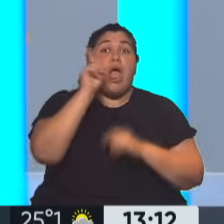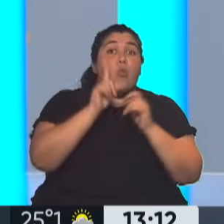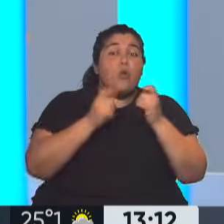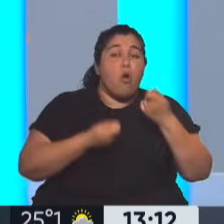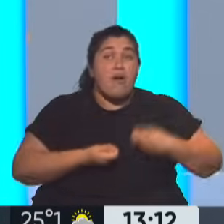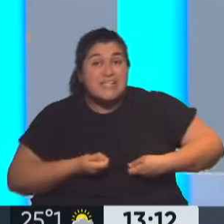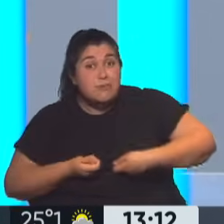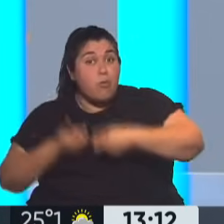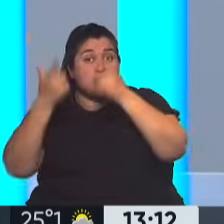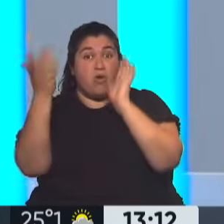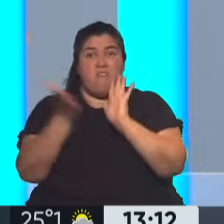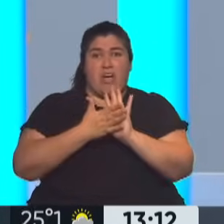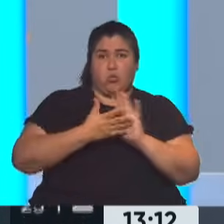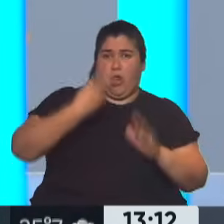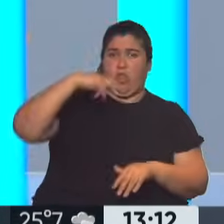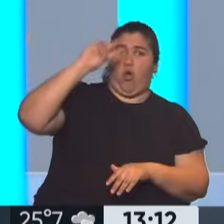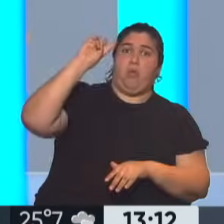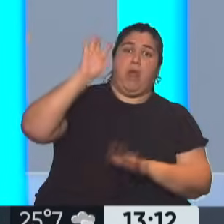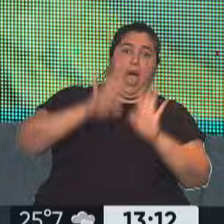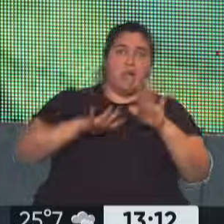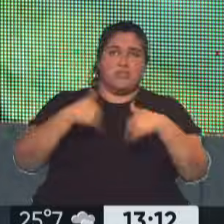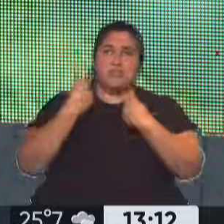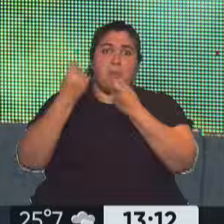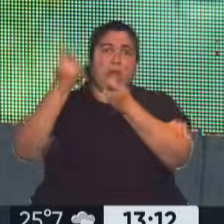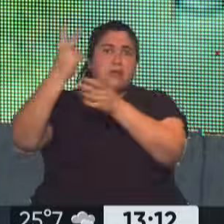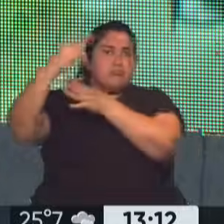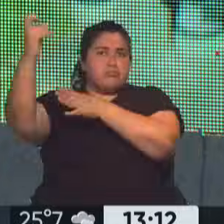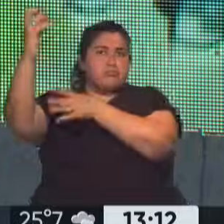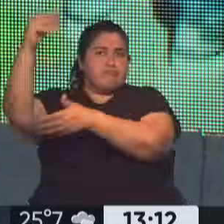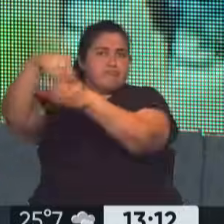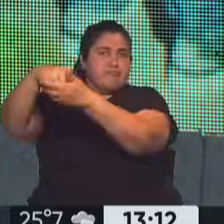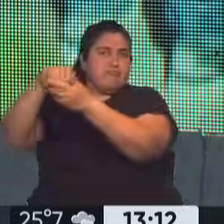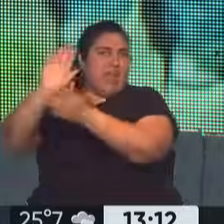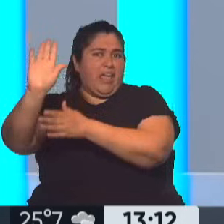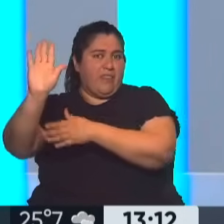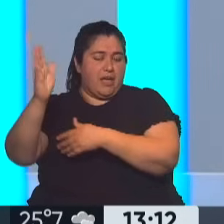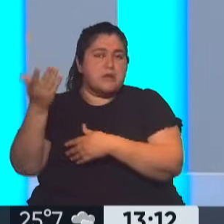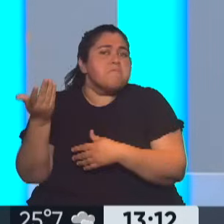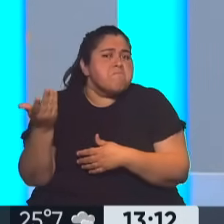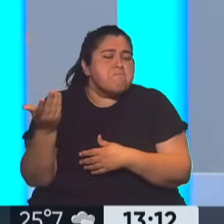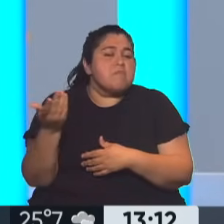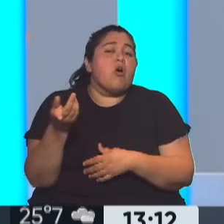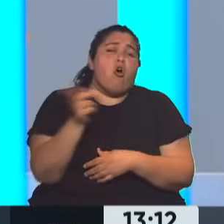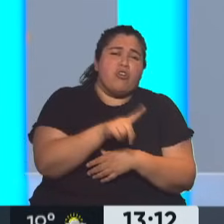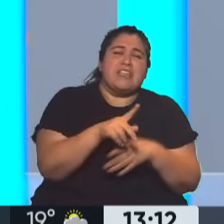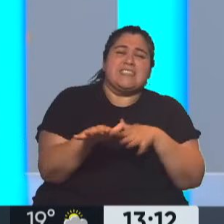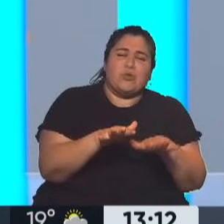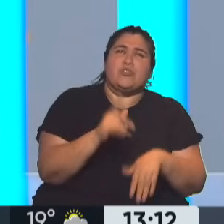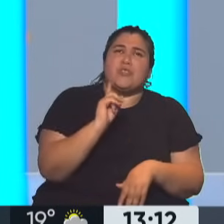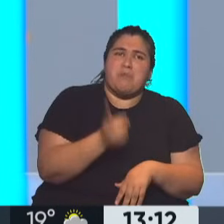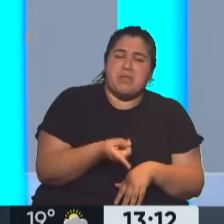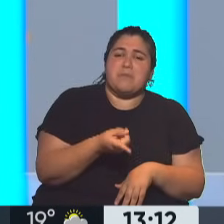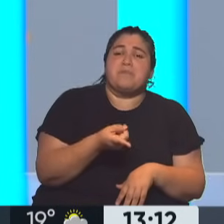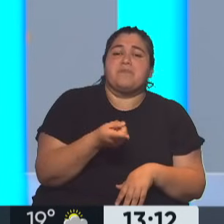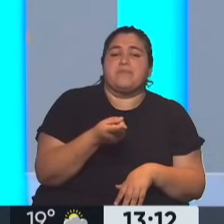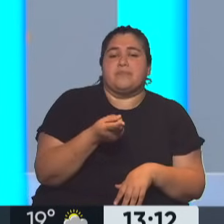sufactura para dejar la la plata en el exterior y después viabilizar la importaciones y hay un caso más que es eh Por lo menos de yo